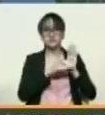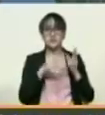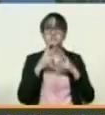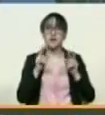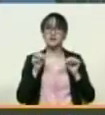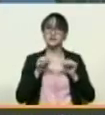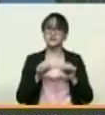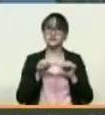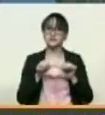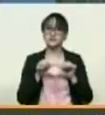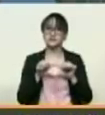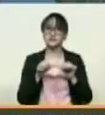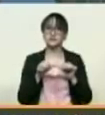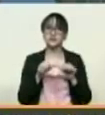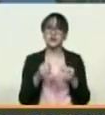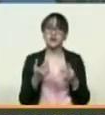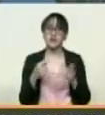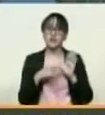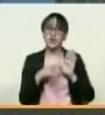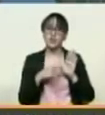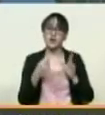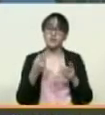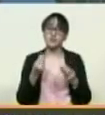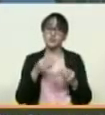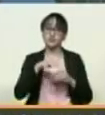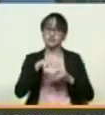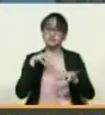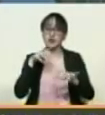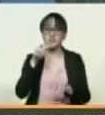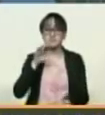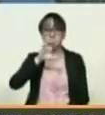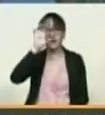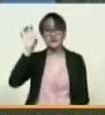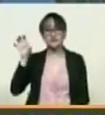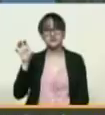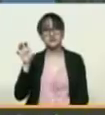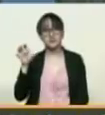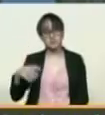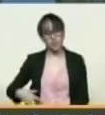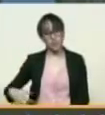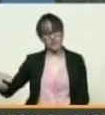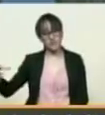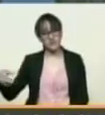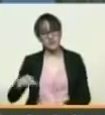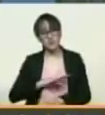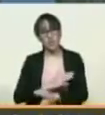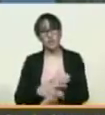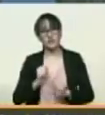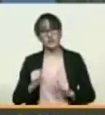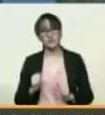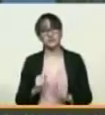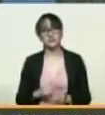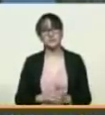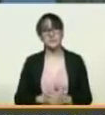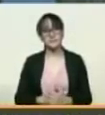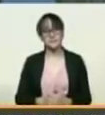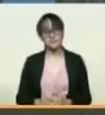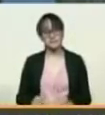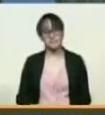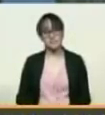siendo deuda de muchos países, sobre todo de grandes y poderosos países, como por ejemplo este territorio donde estamos